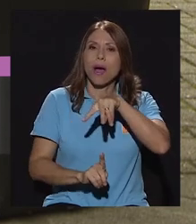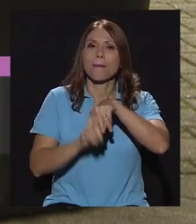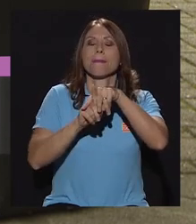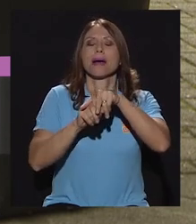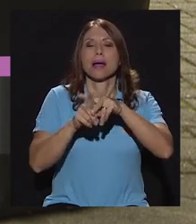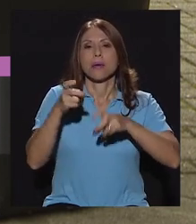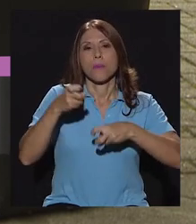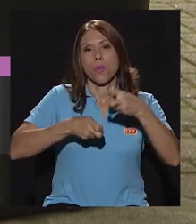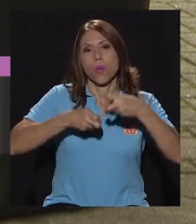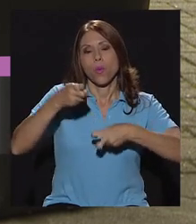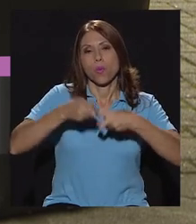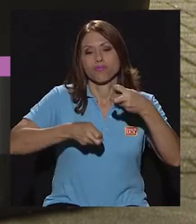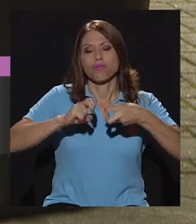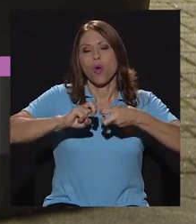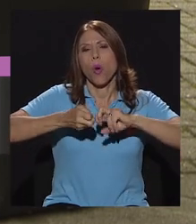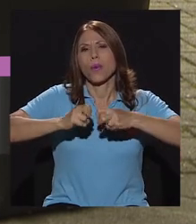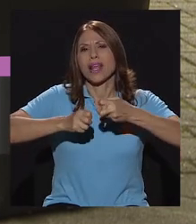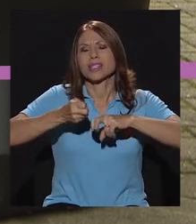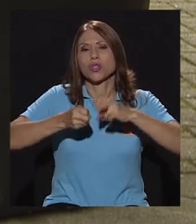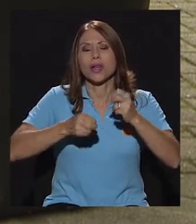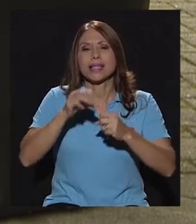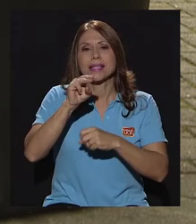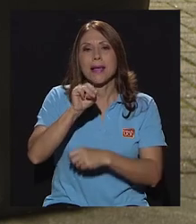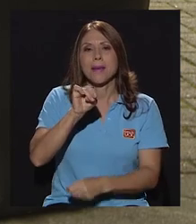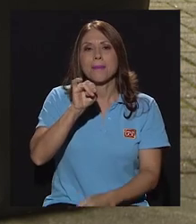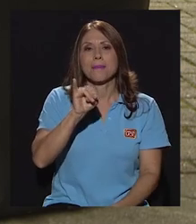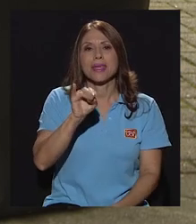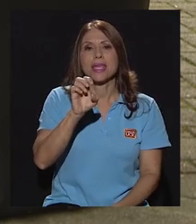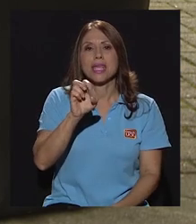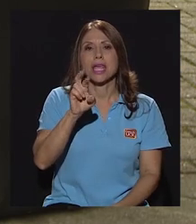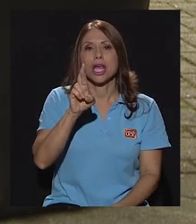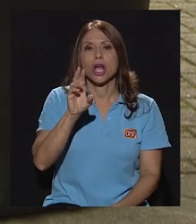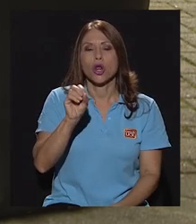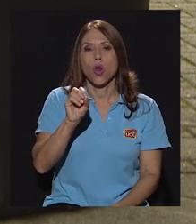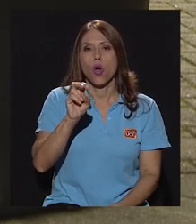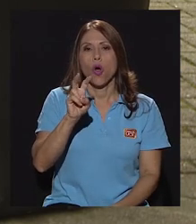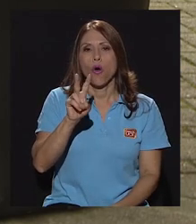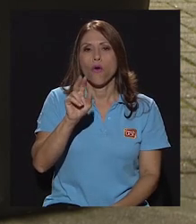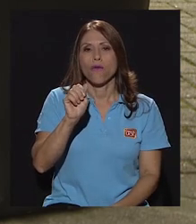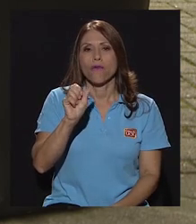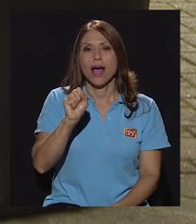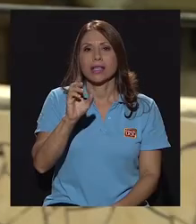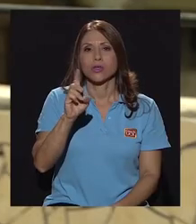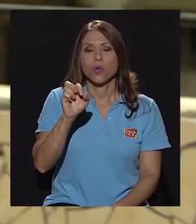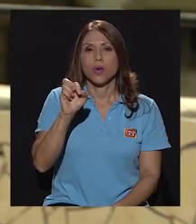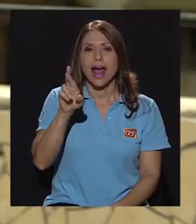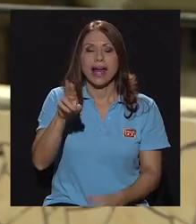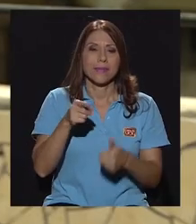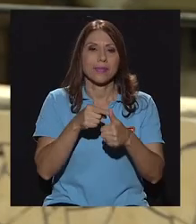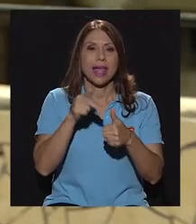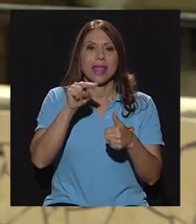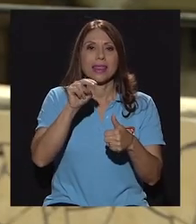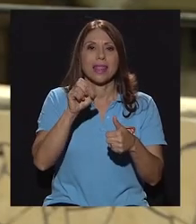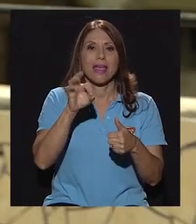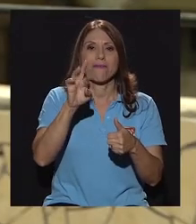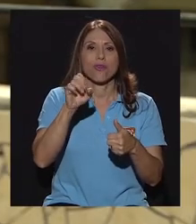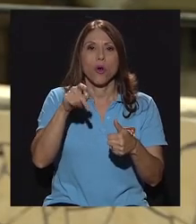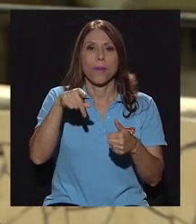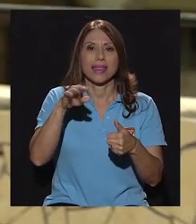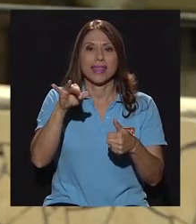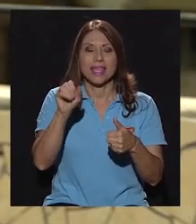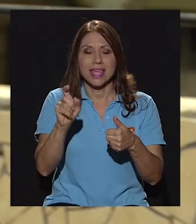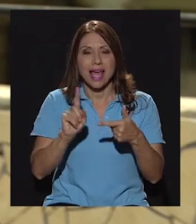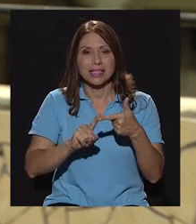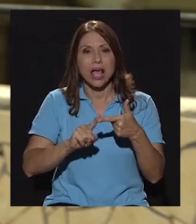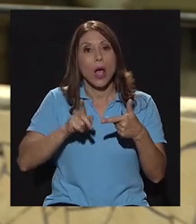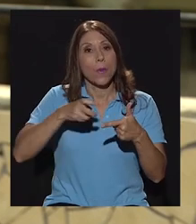de complicaciones. Cuando hablamos de complicaciones microvasculares, estamos hablando entonces de nefropatías, el daño en